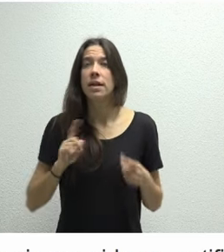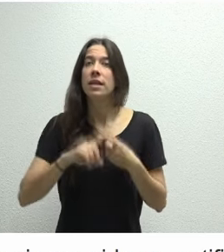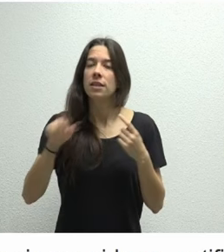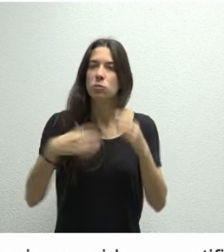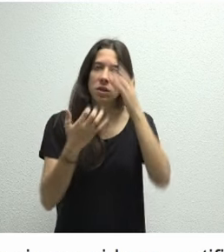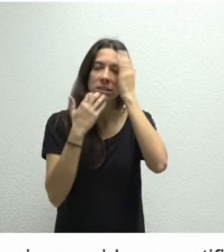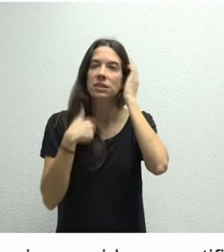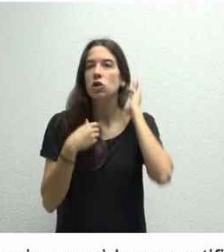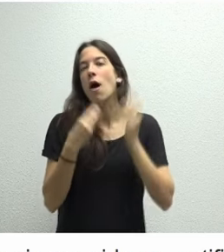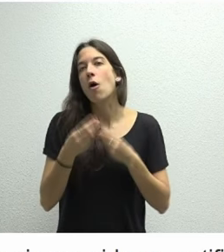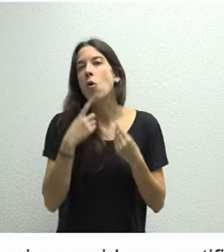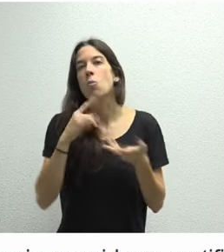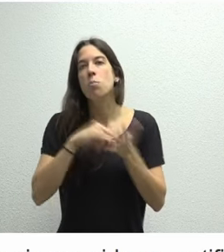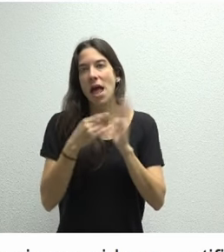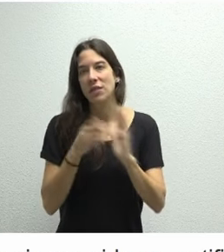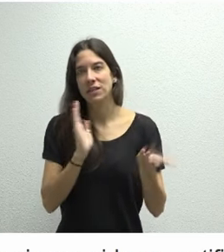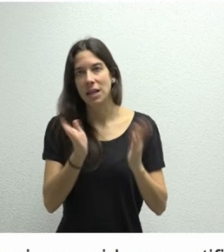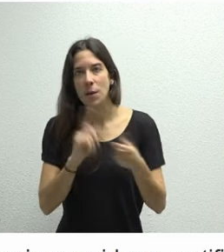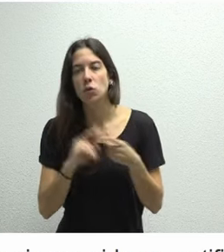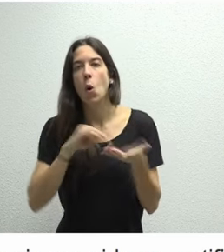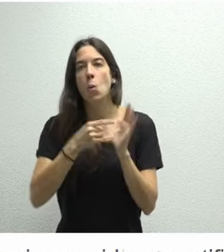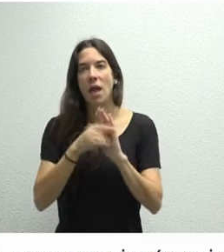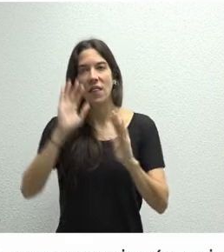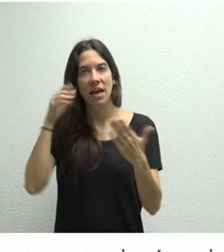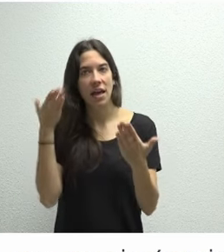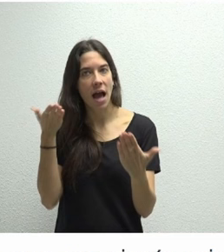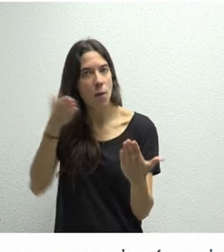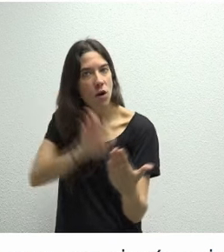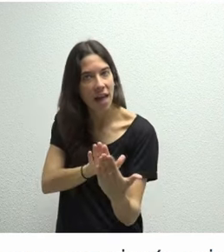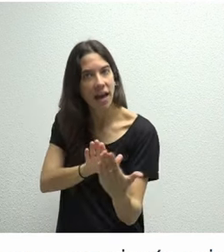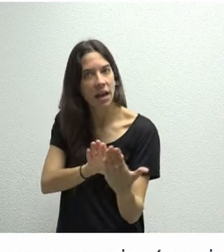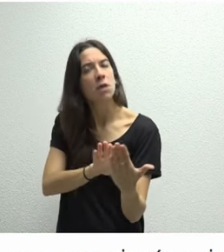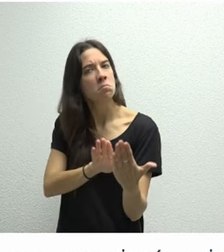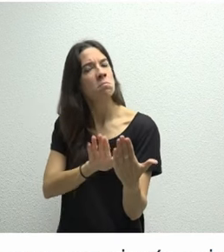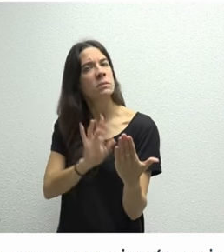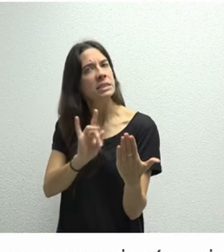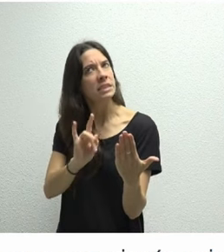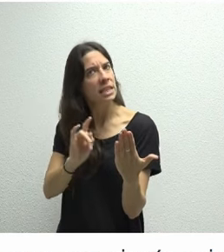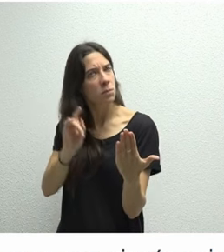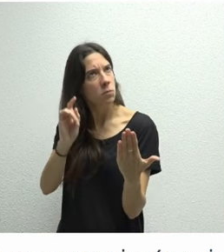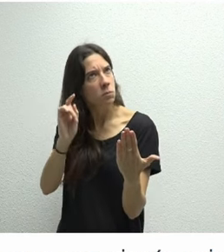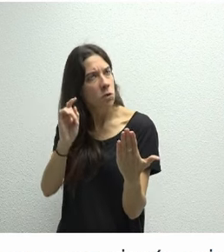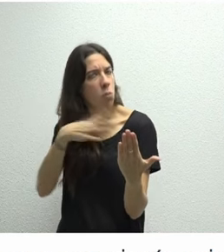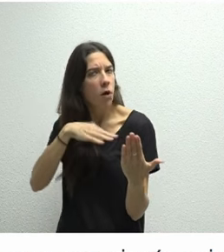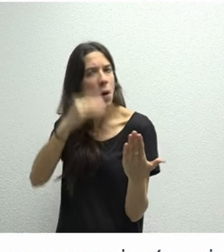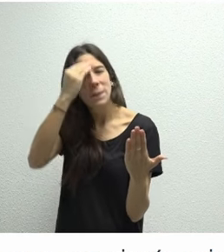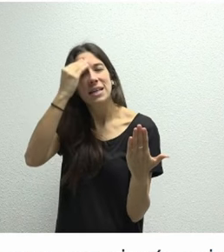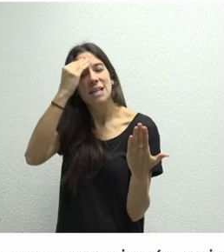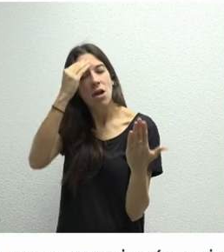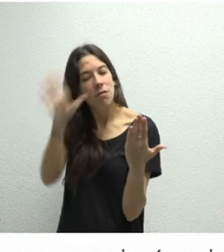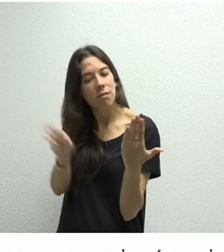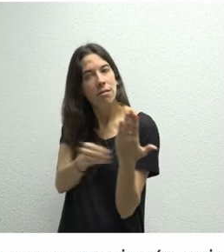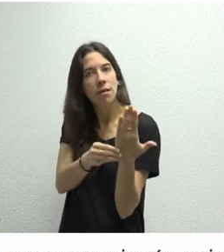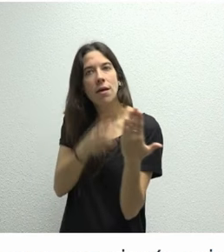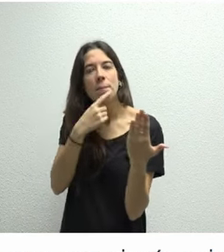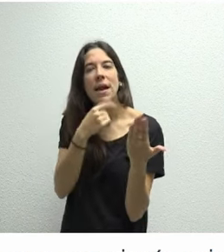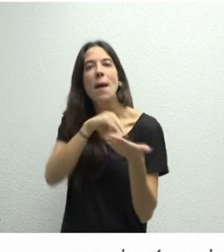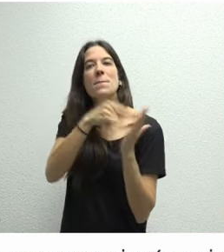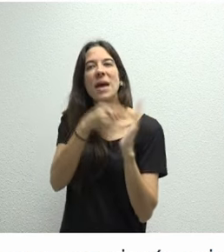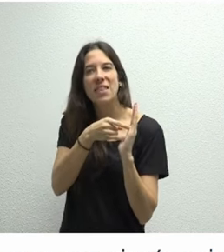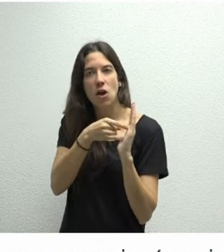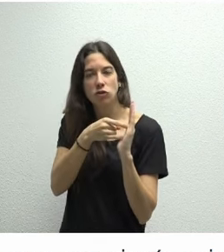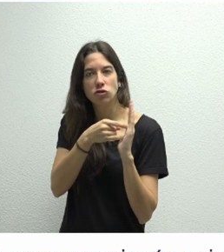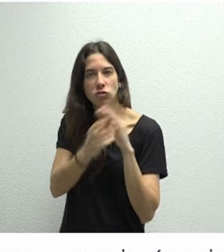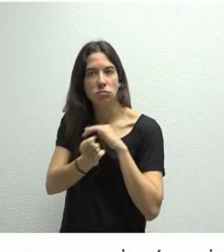tratamiento y voy a hacer un plan de abordaje seguramente lo voy a tener en cuenta para adaptar los medios terapéuticos que